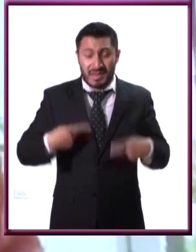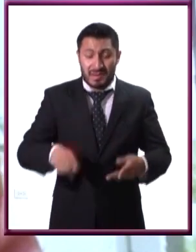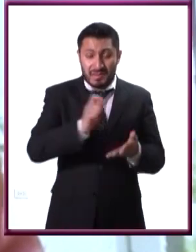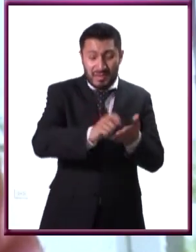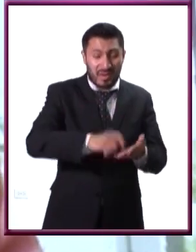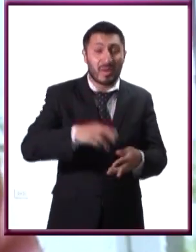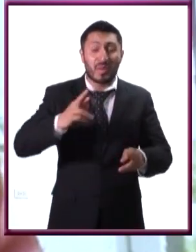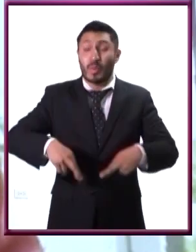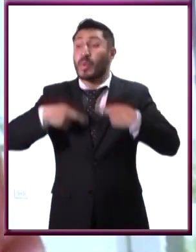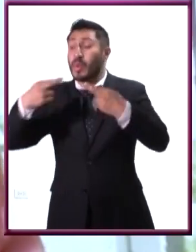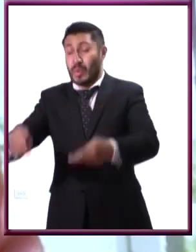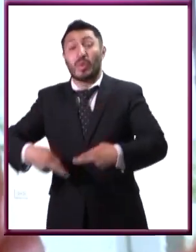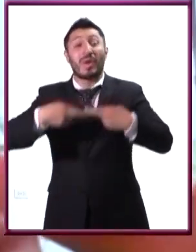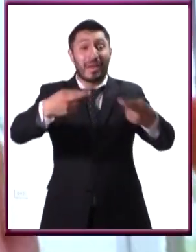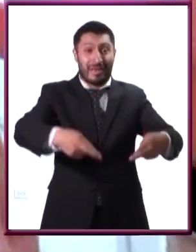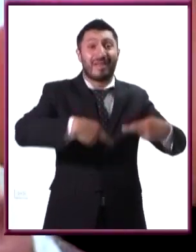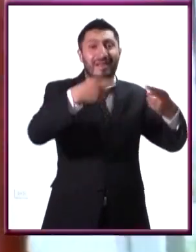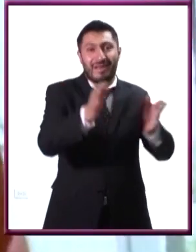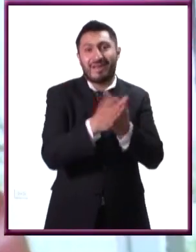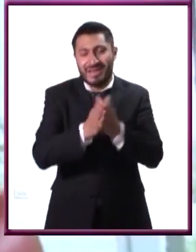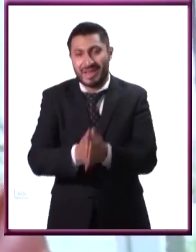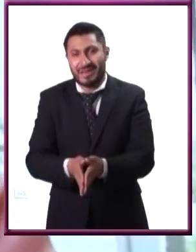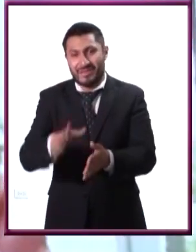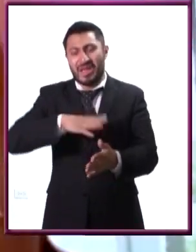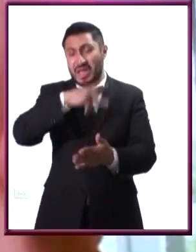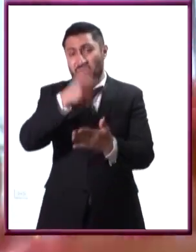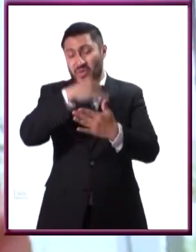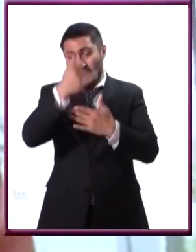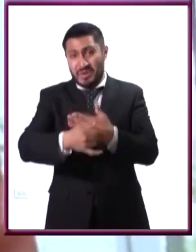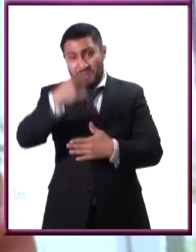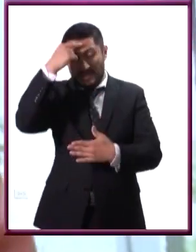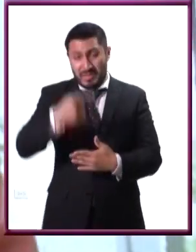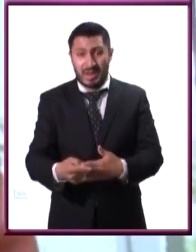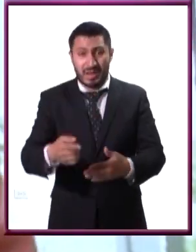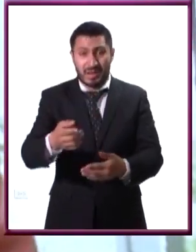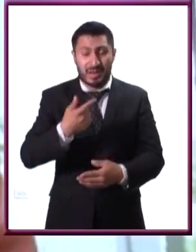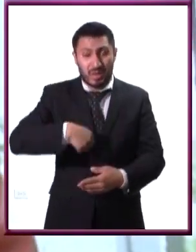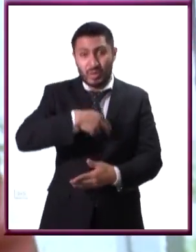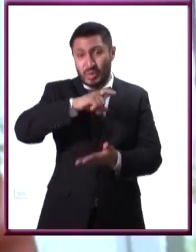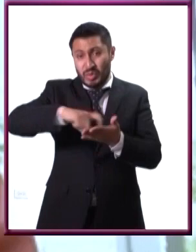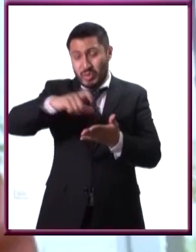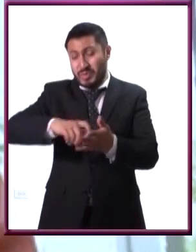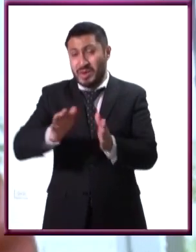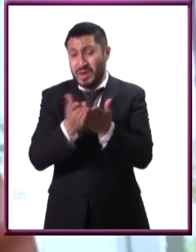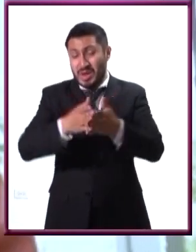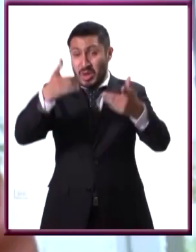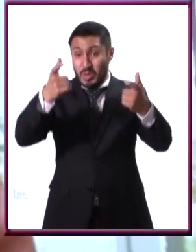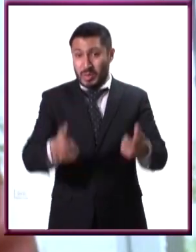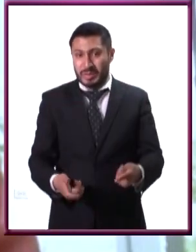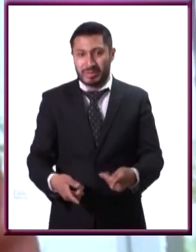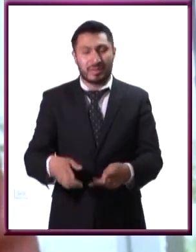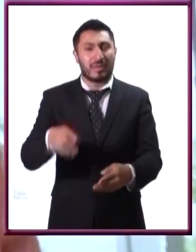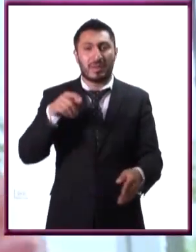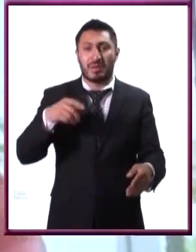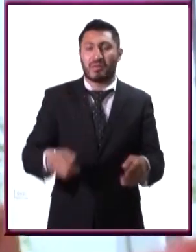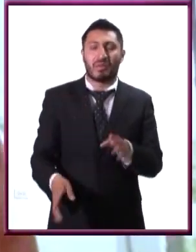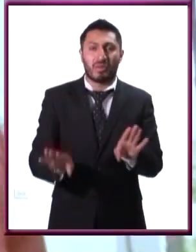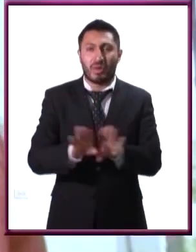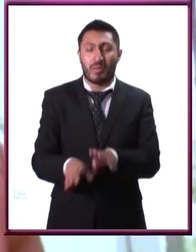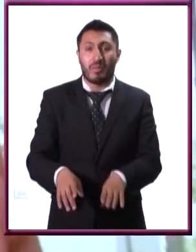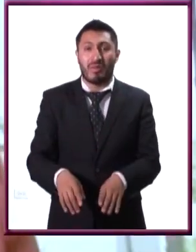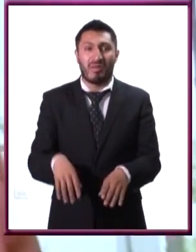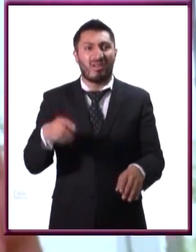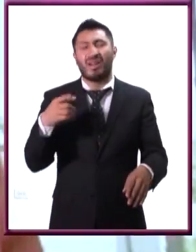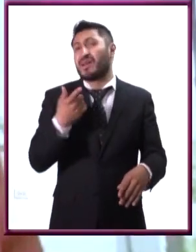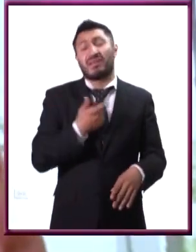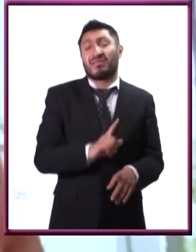generosos y nos obsequian los libros, y los editores independientes tienen programas en ocasiones para que compremos libros a un buen precio. No hay pretexto para